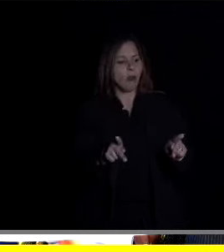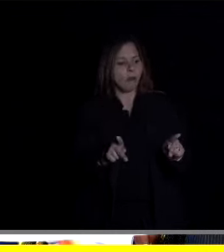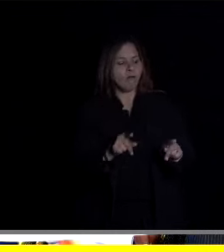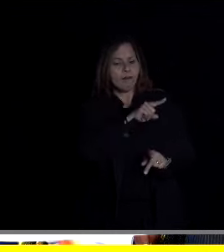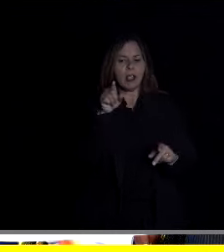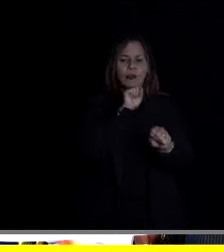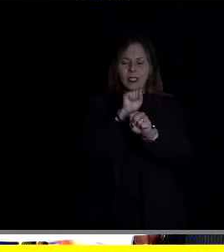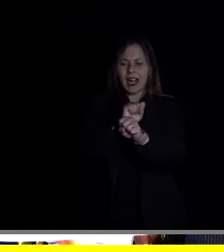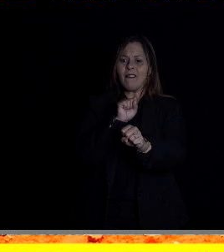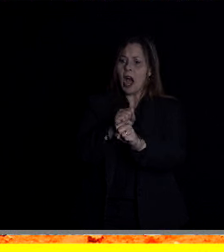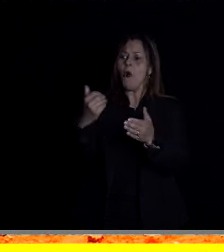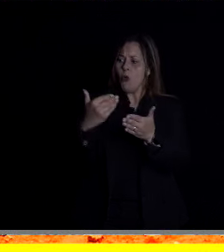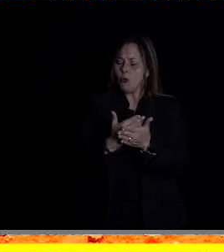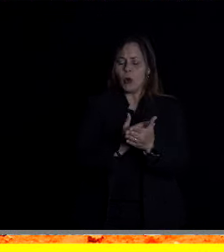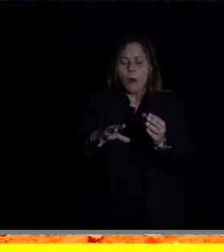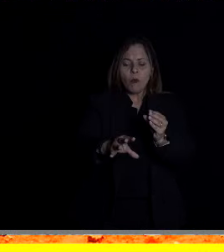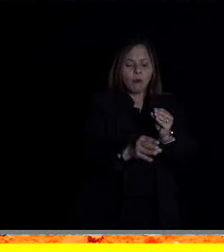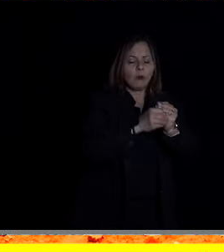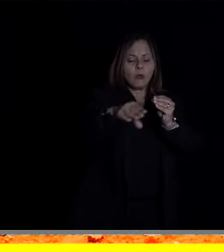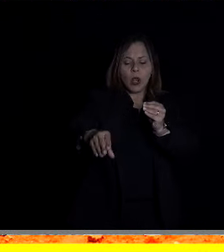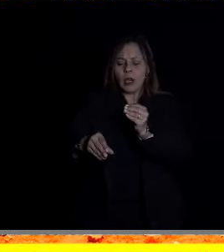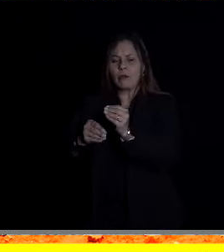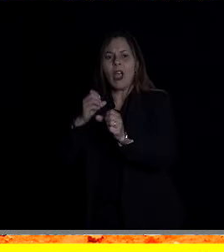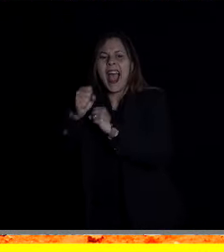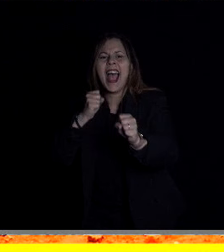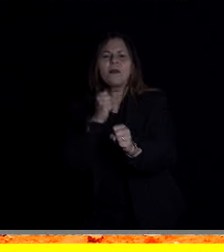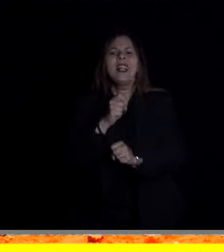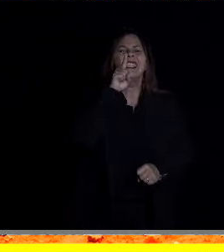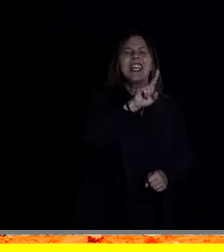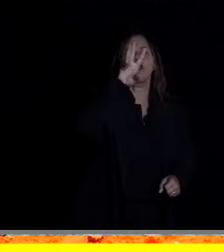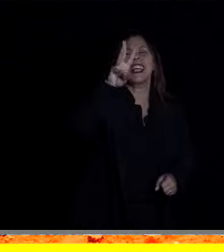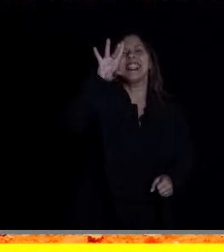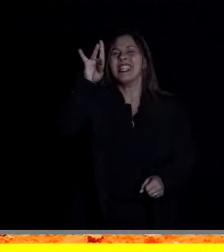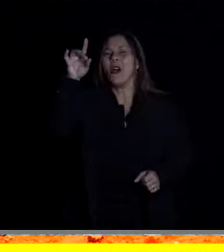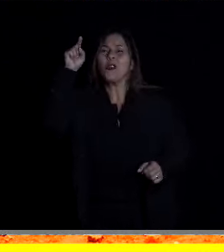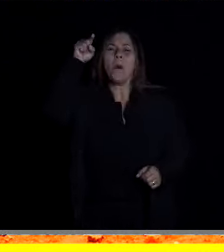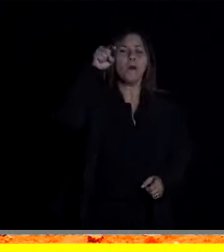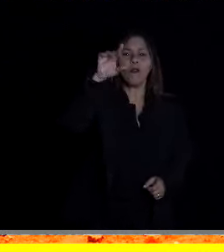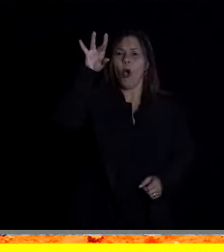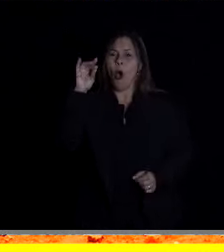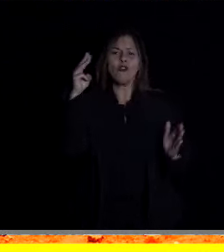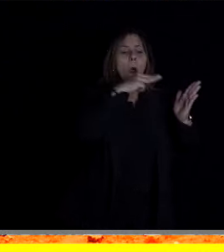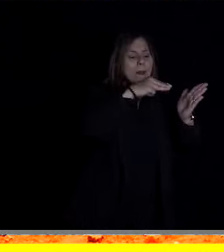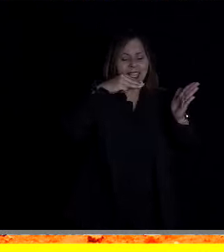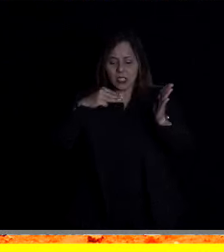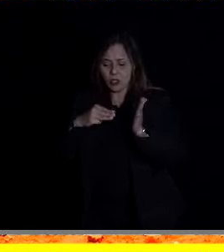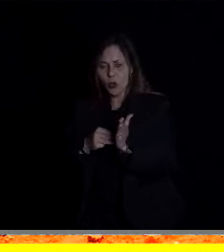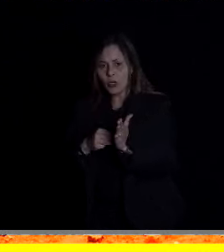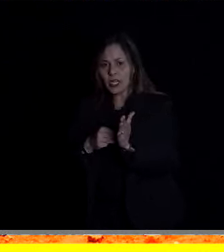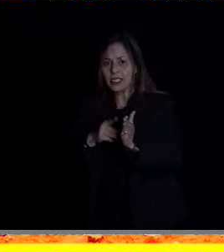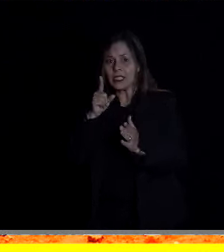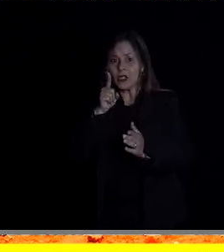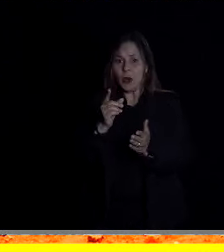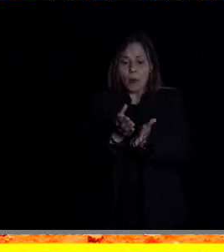Esos empleos nuevos existentes acumulan una nómina anual comprometida de 168.8 millones y unos